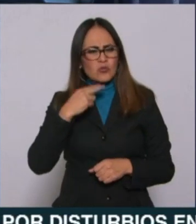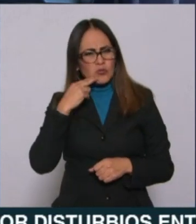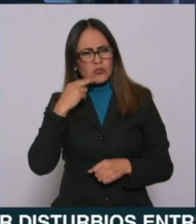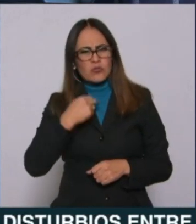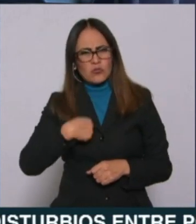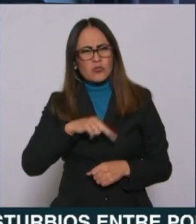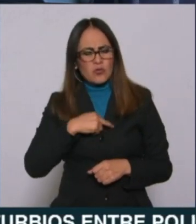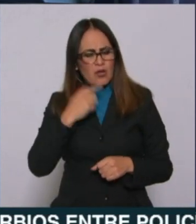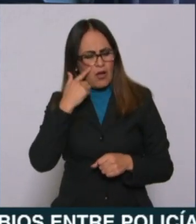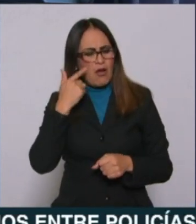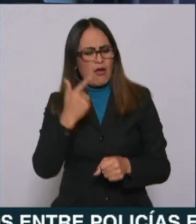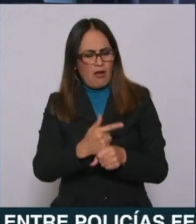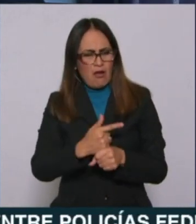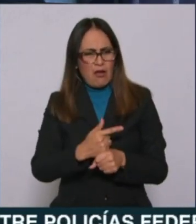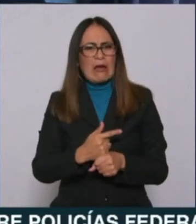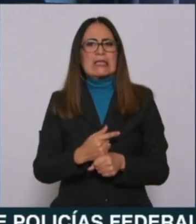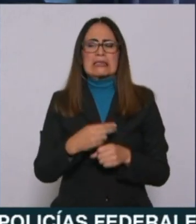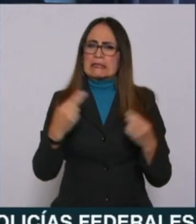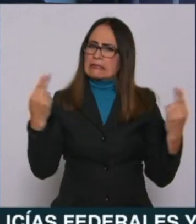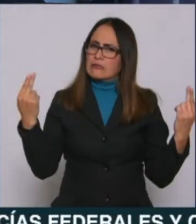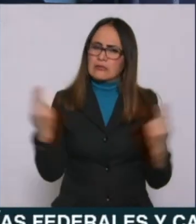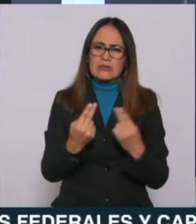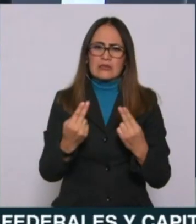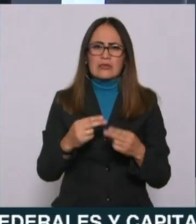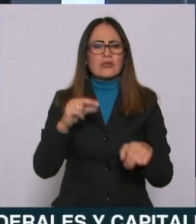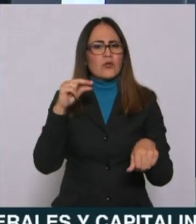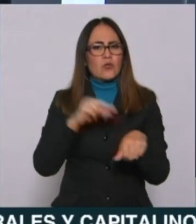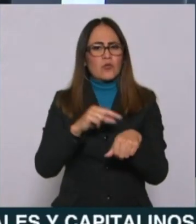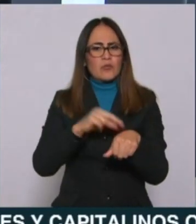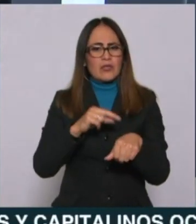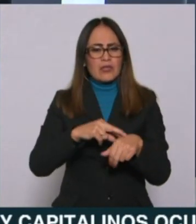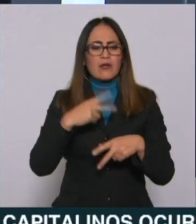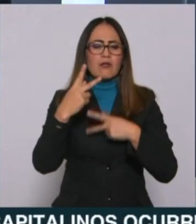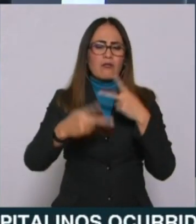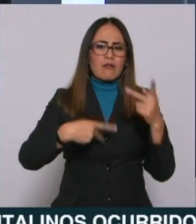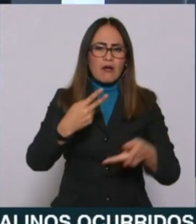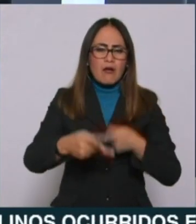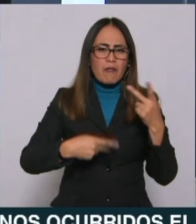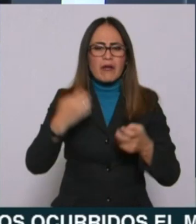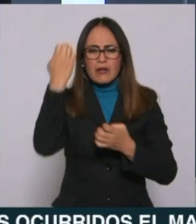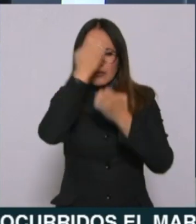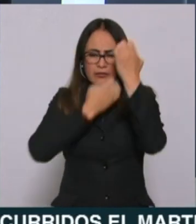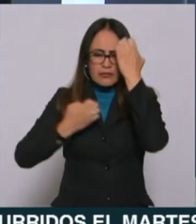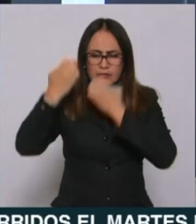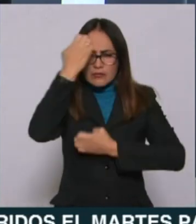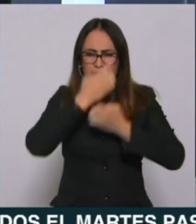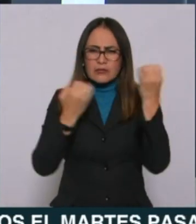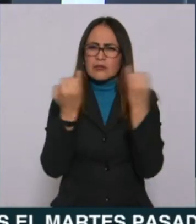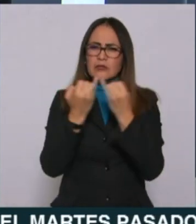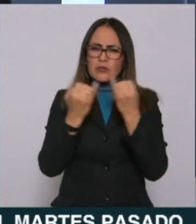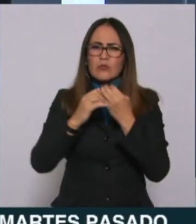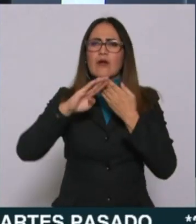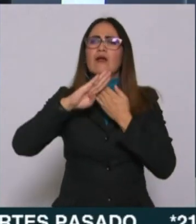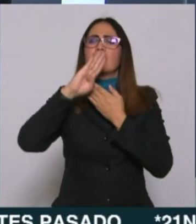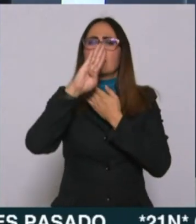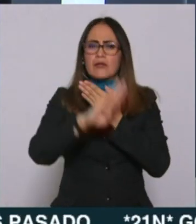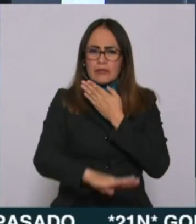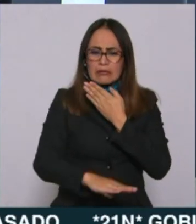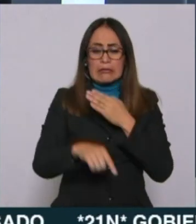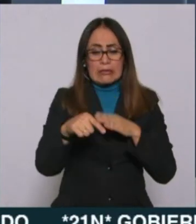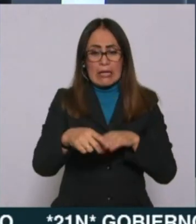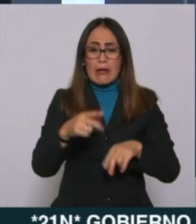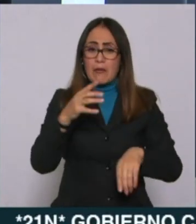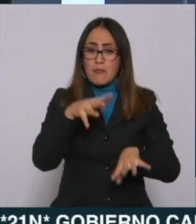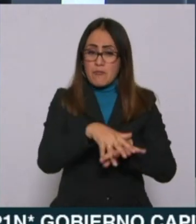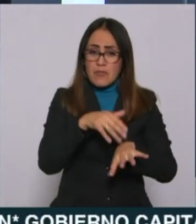en nosotros que nos indiquen que necesitamos ir al médico, realizarnos estudios y prevenir que se llegue precisamente a la